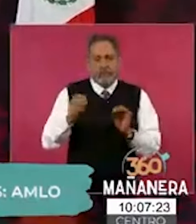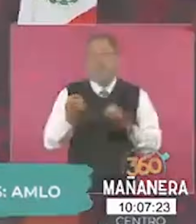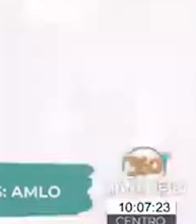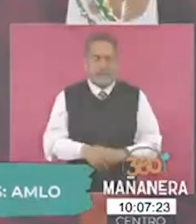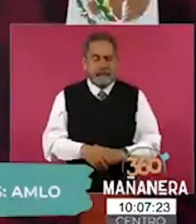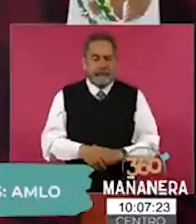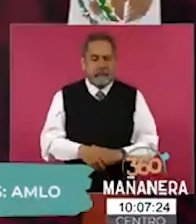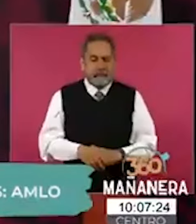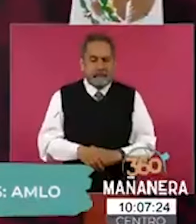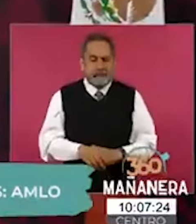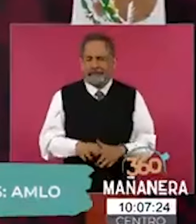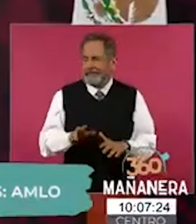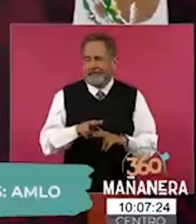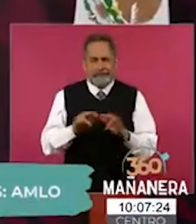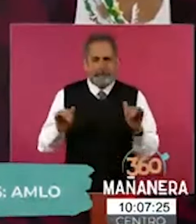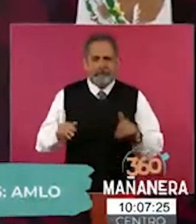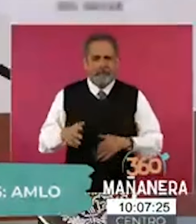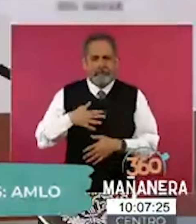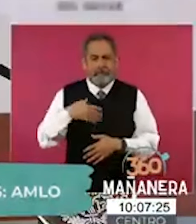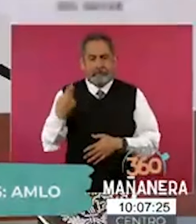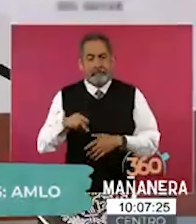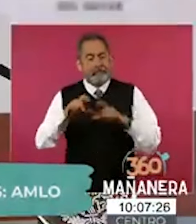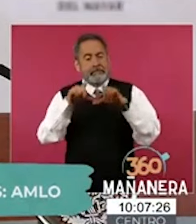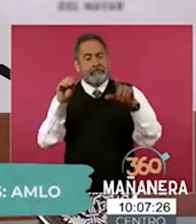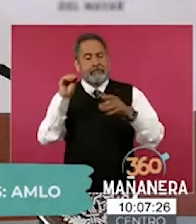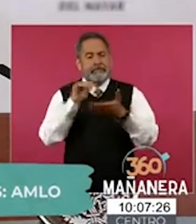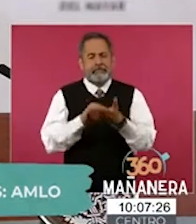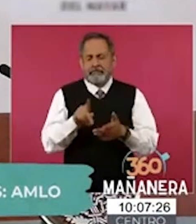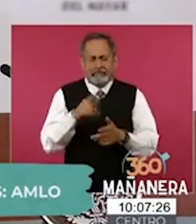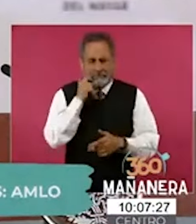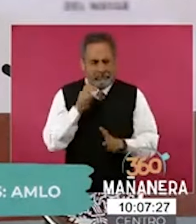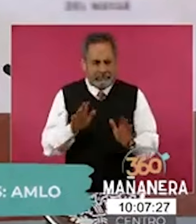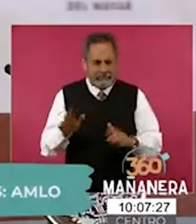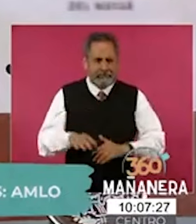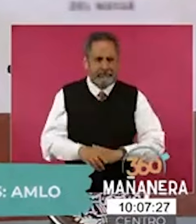escuela, nada que lleve mi nombre. No quiero